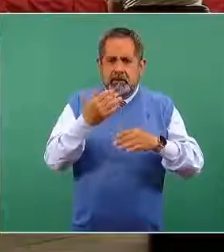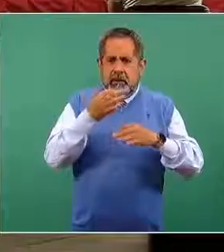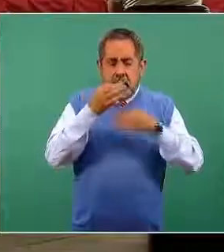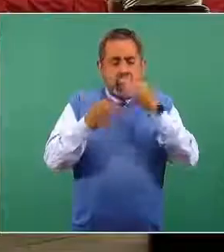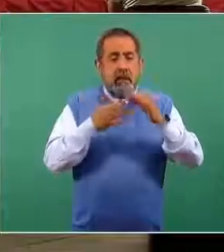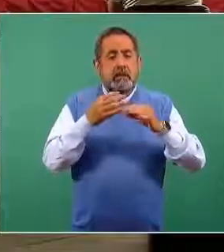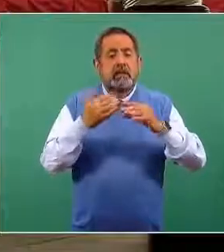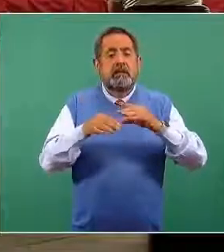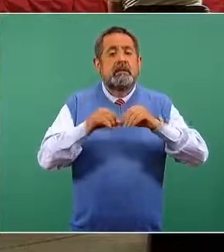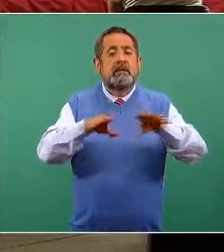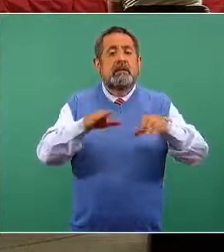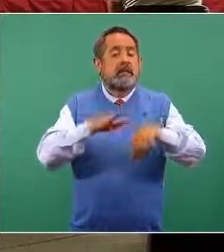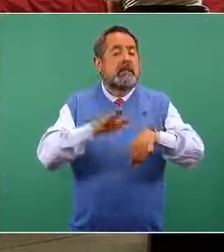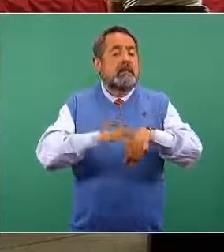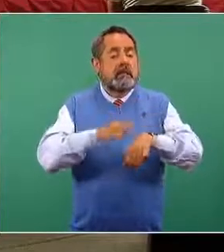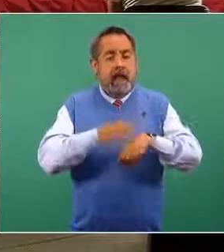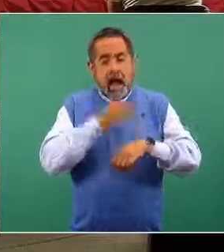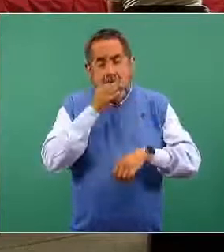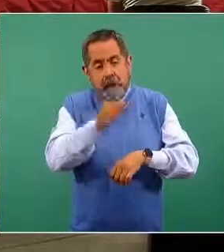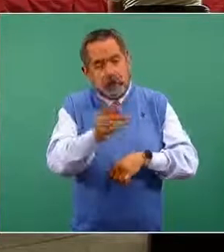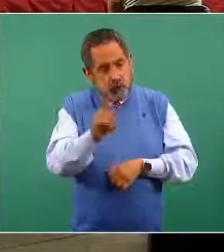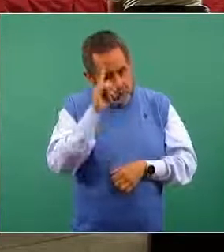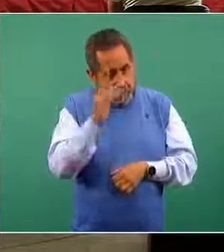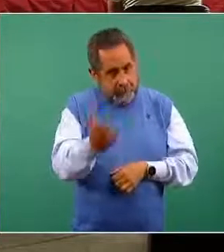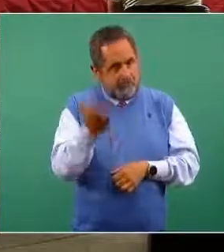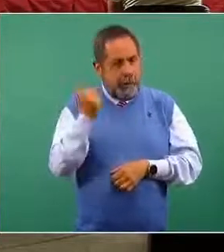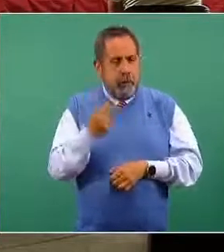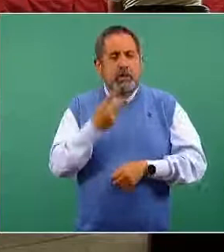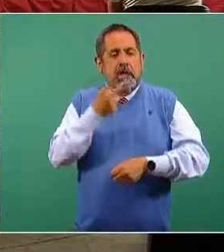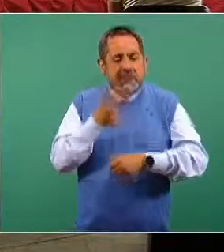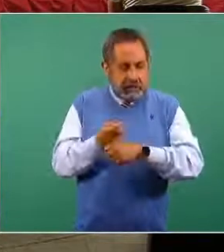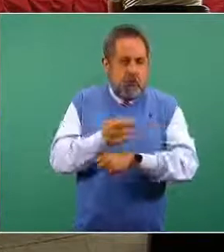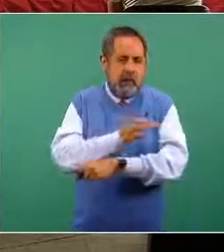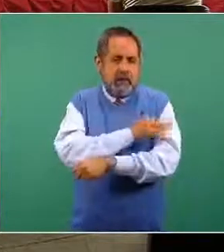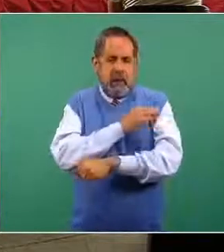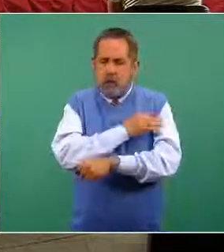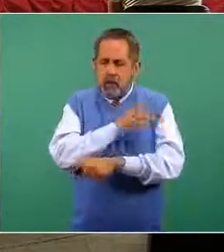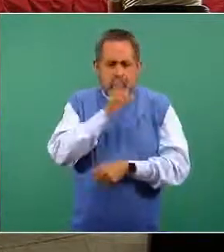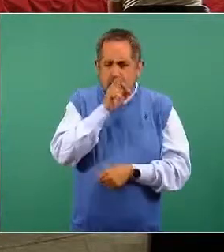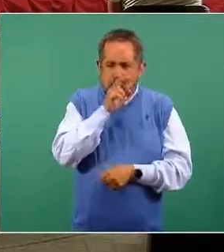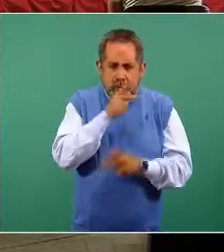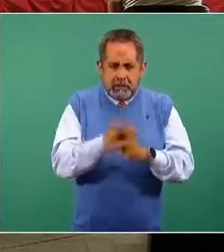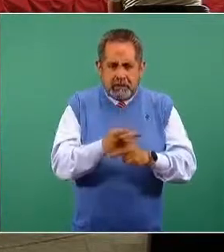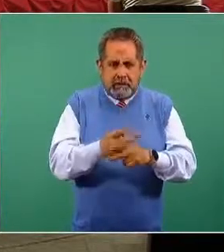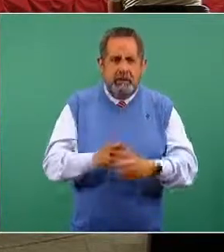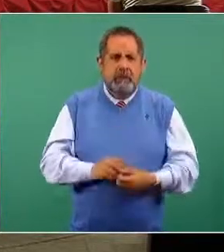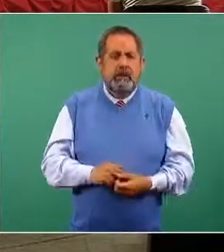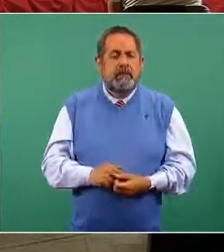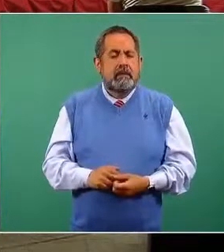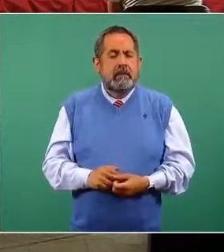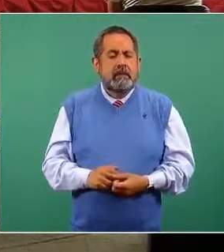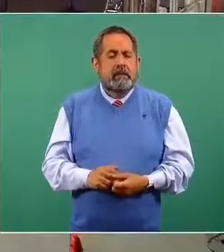vacuna, la invitación a acudir al centro de vacunación.